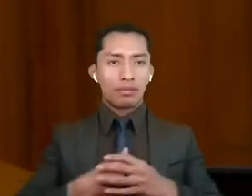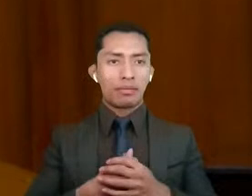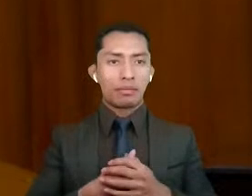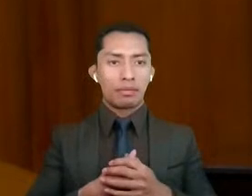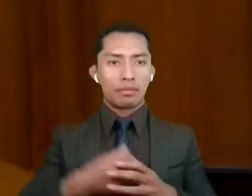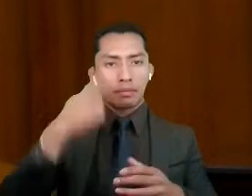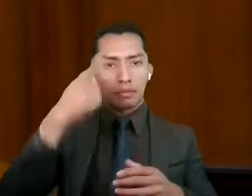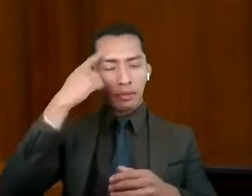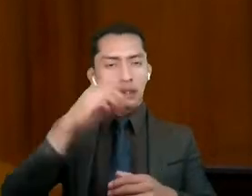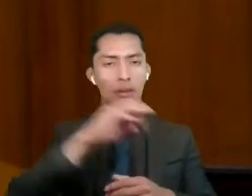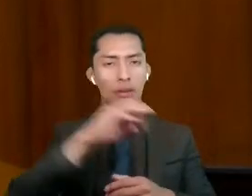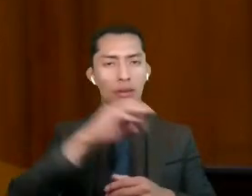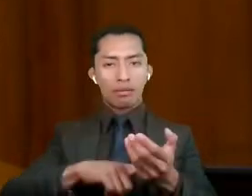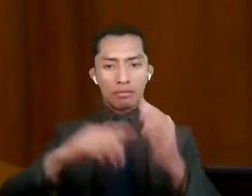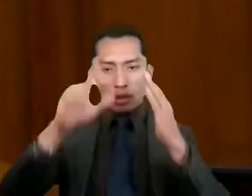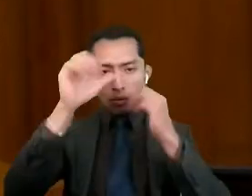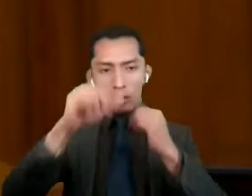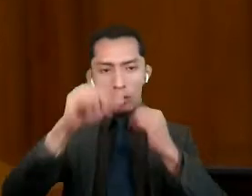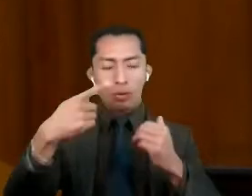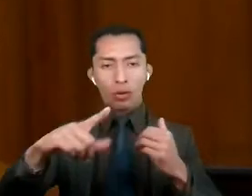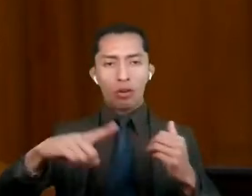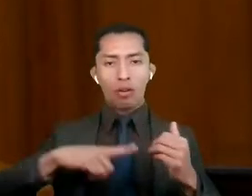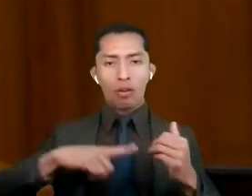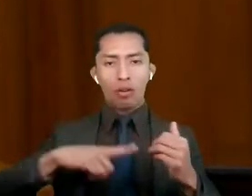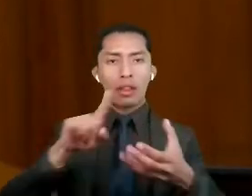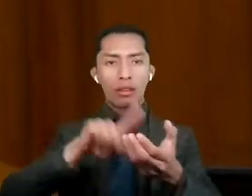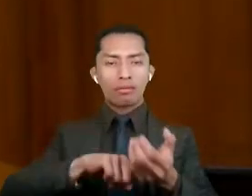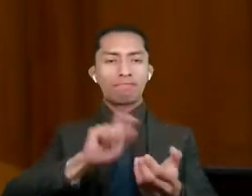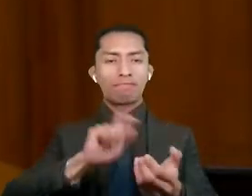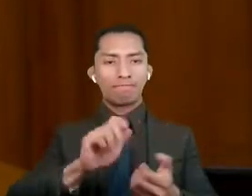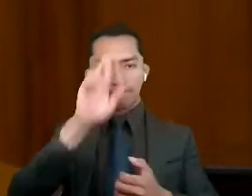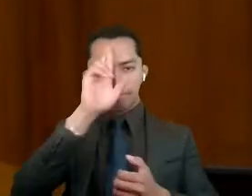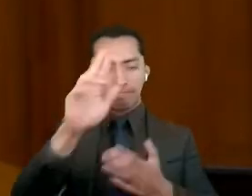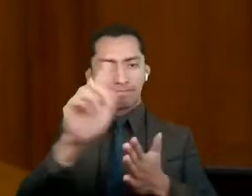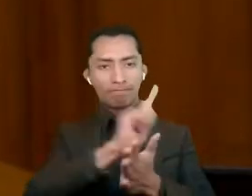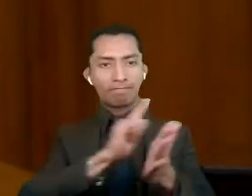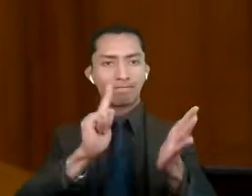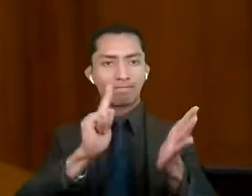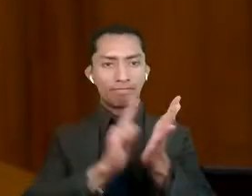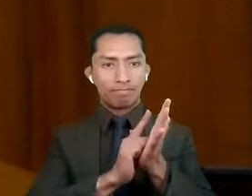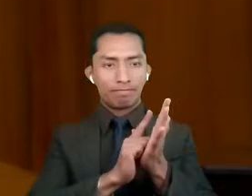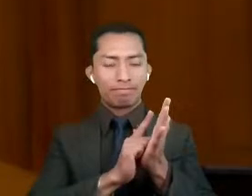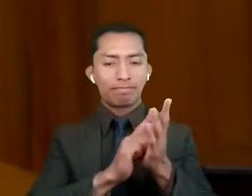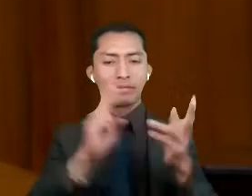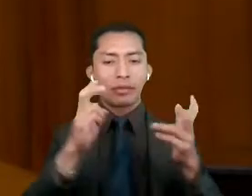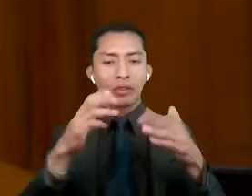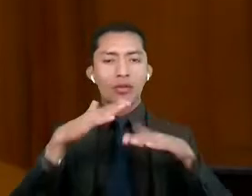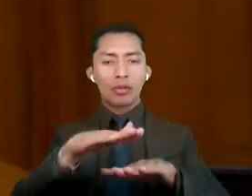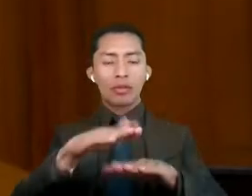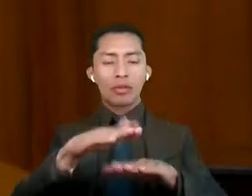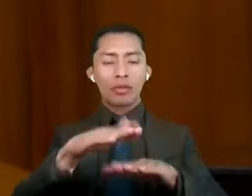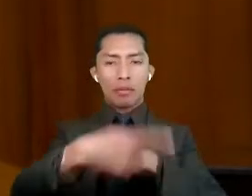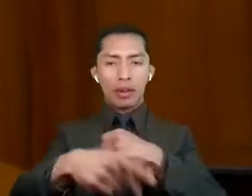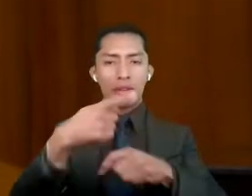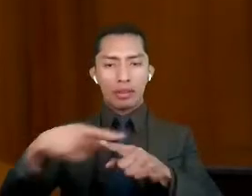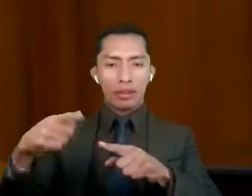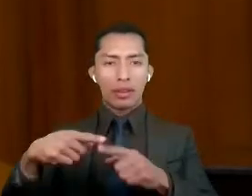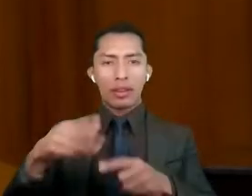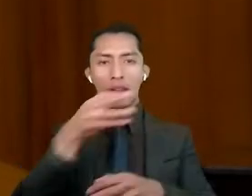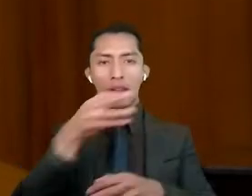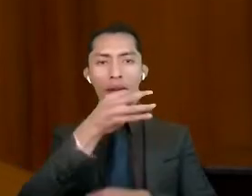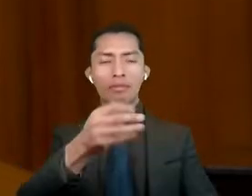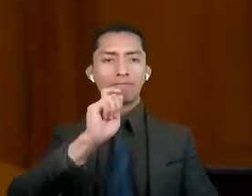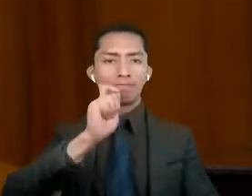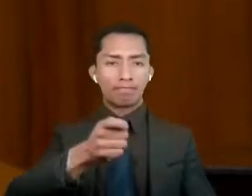la gobernanza de un Estado con respeto a la ley. En materia de manejo de riesgos, informo